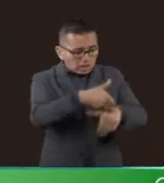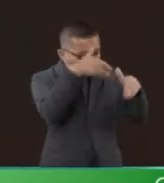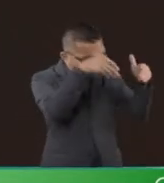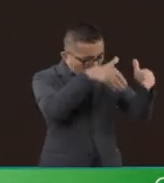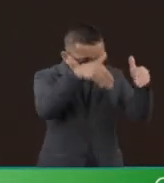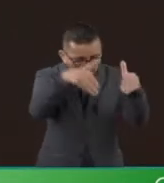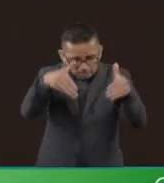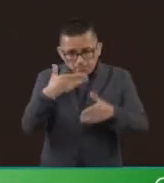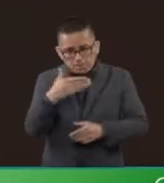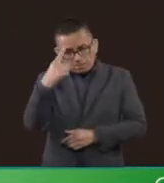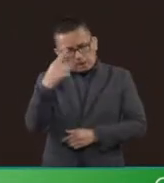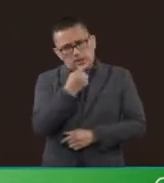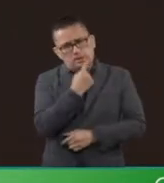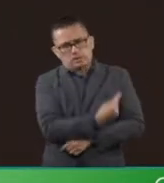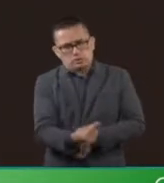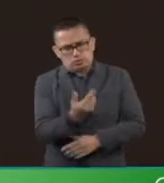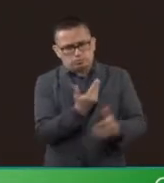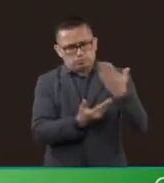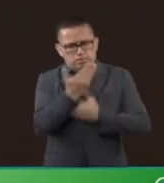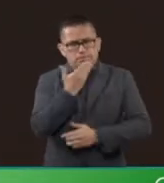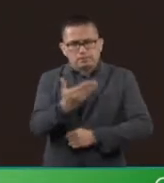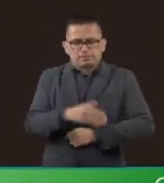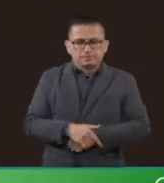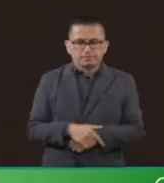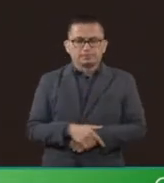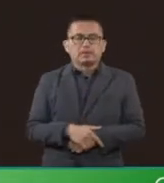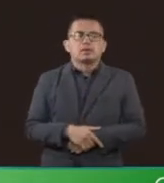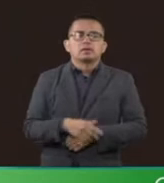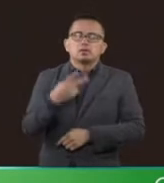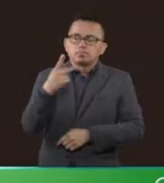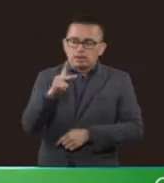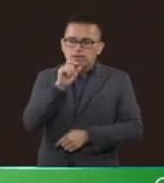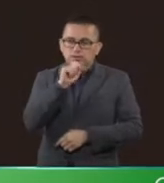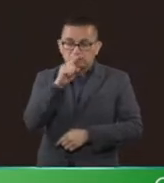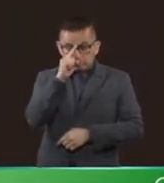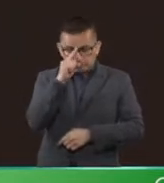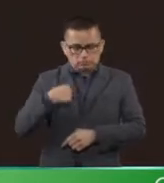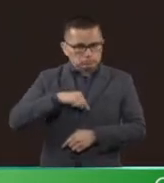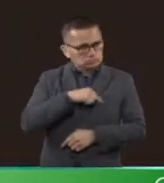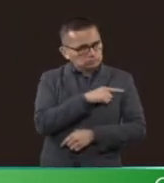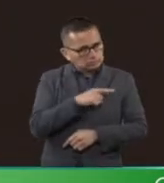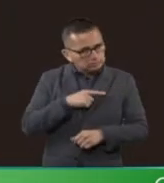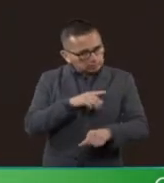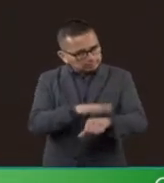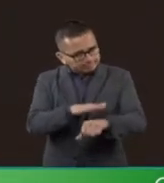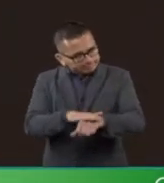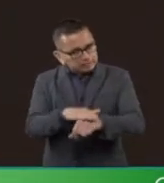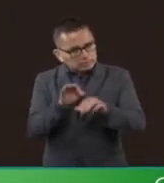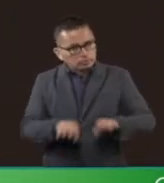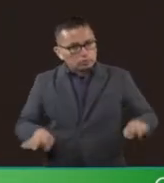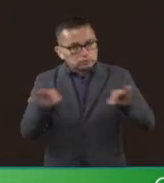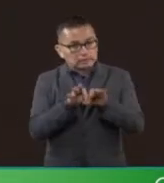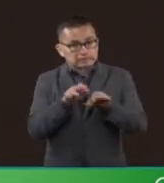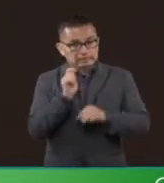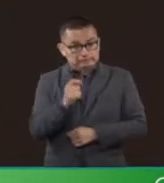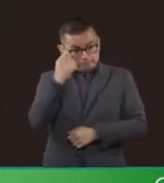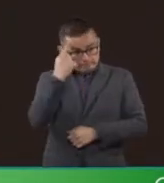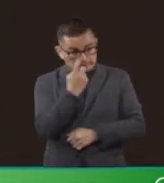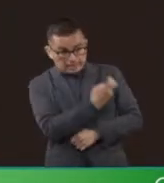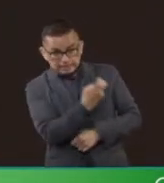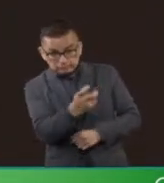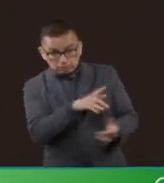Sin embargo, no dejaremos de observar la necesidad de garantizar la estabilidad financiera para este tipo de